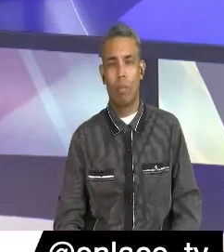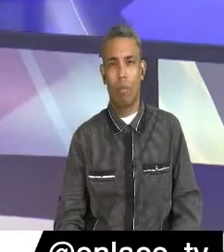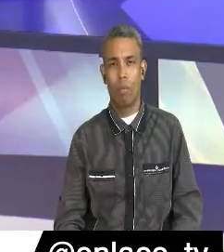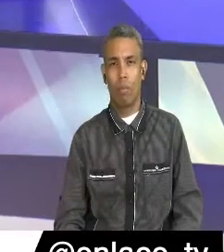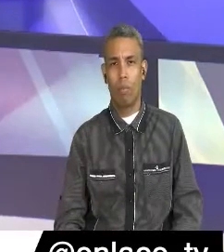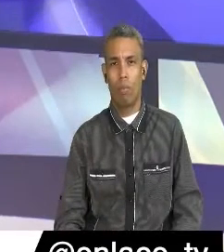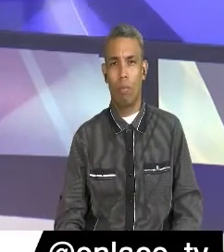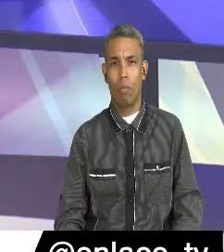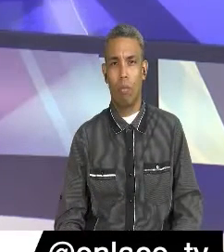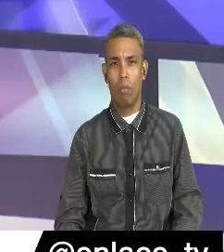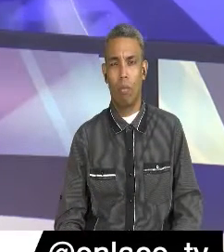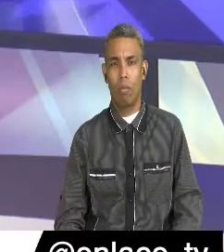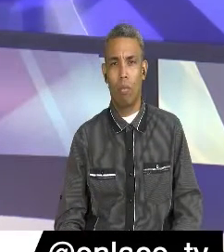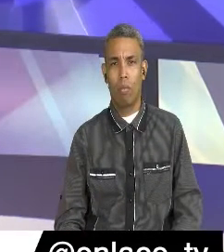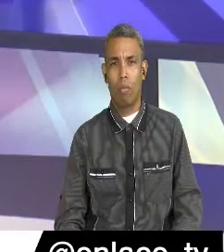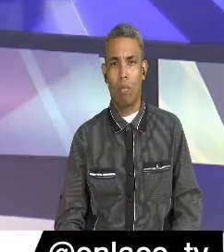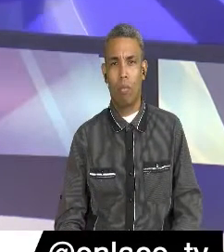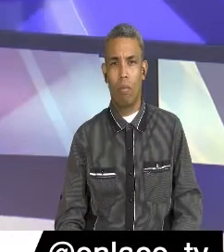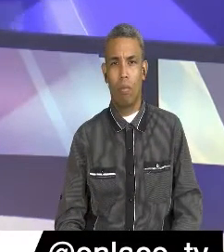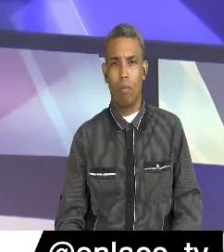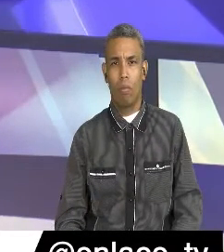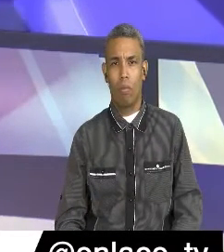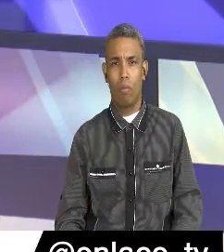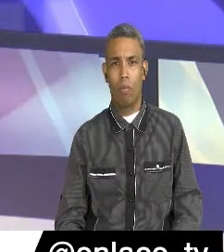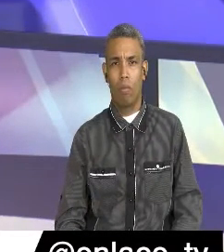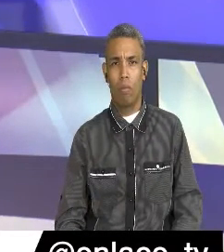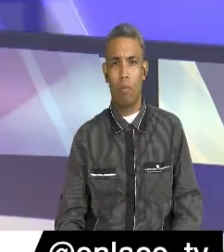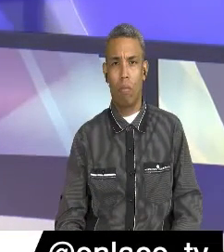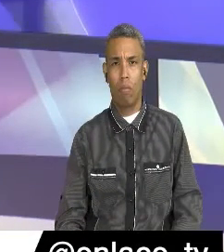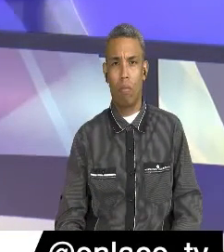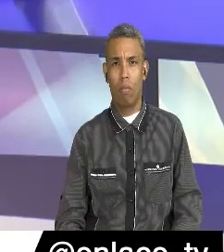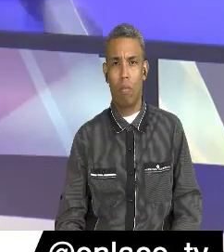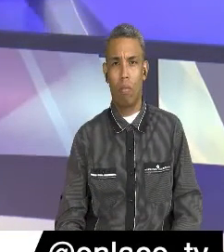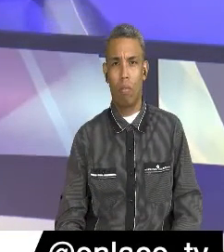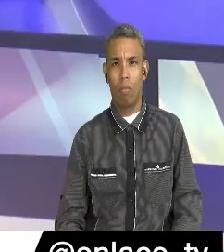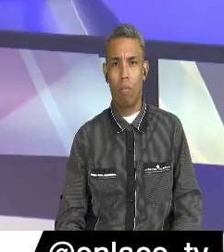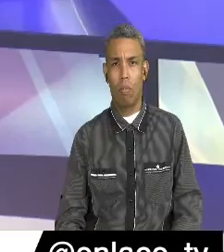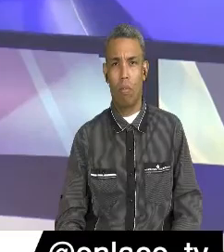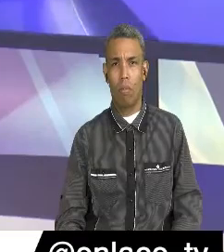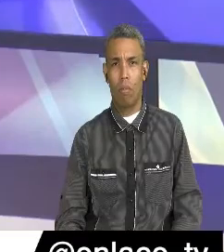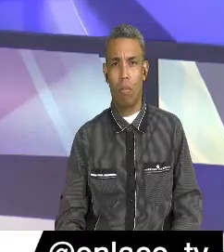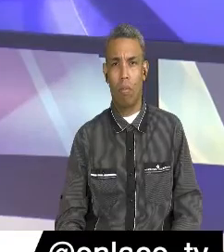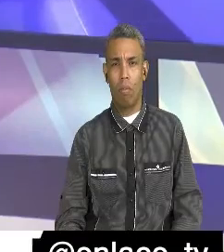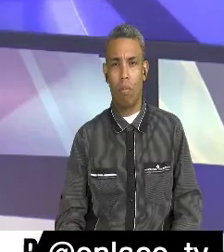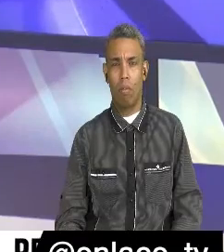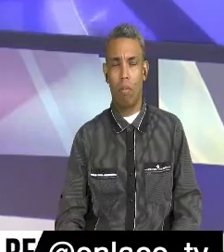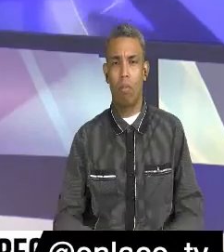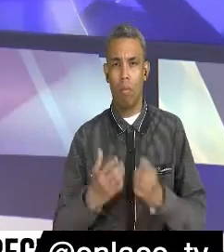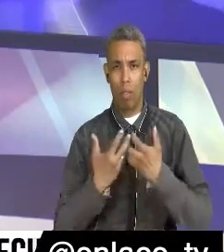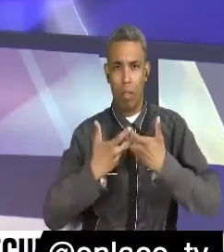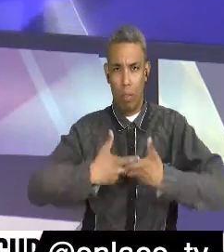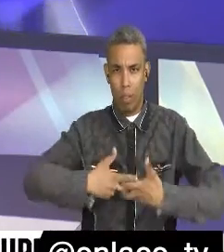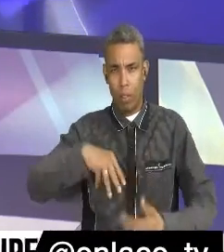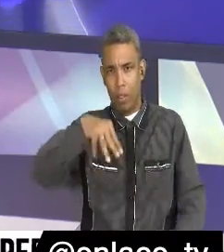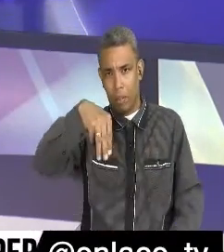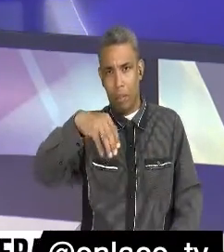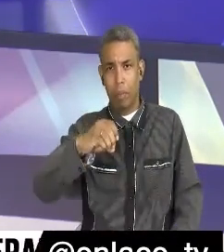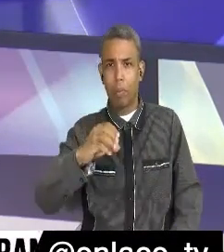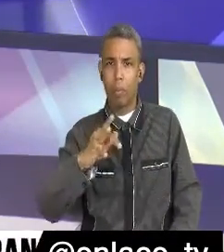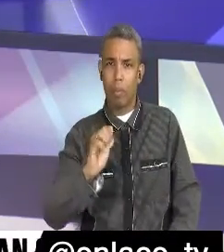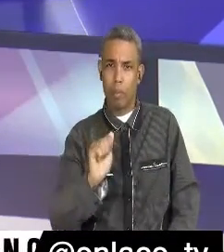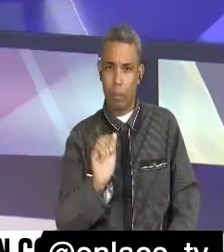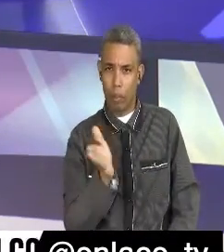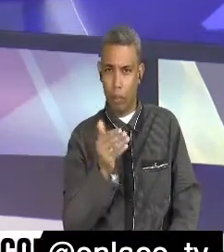Y por falta de pagos de salarios, los trabajadores de la firma portuguesa Mota Engil adelantan protestas frente a las instalaciones de la empresa en el